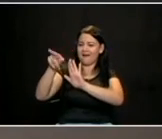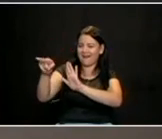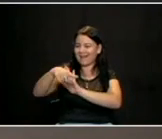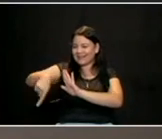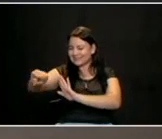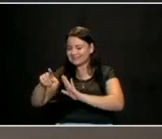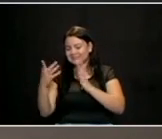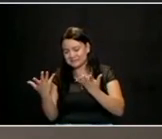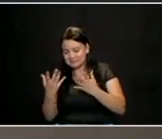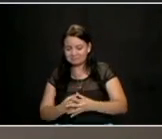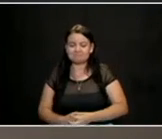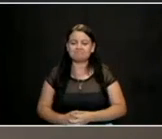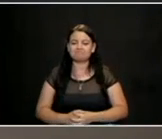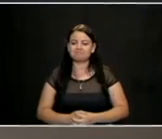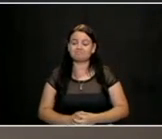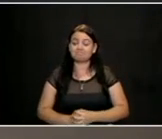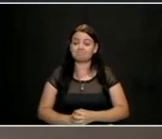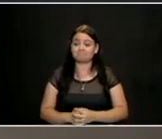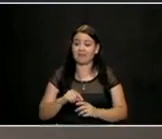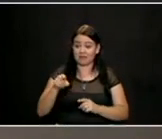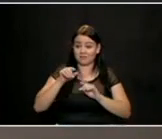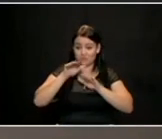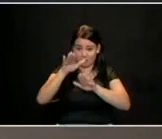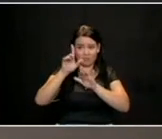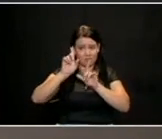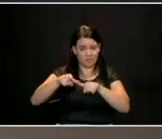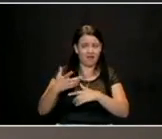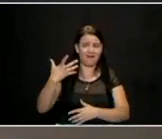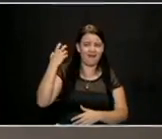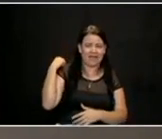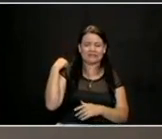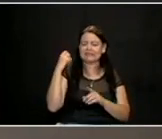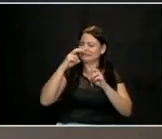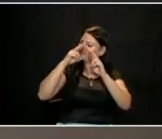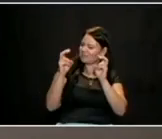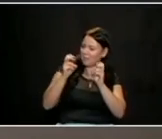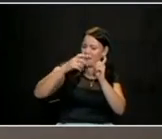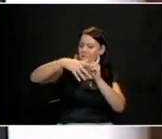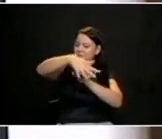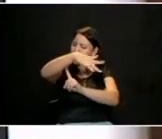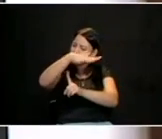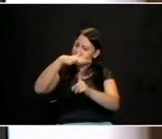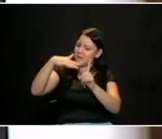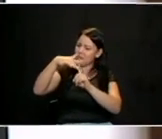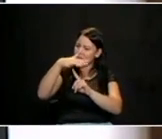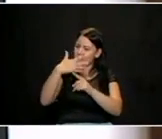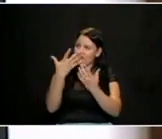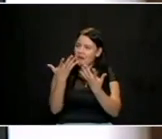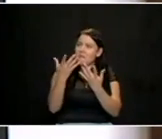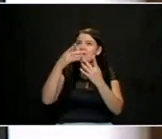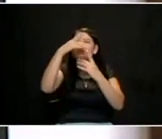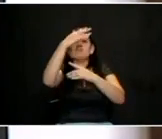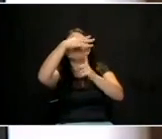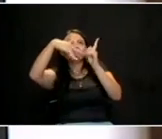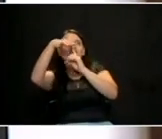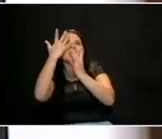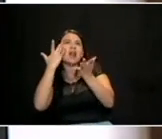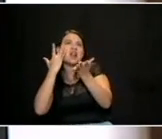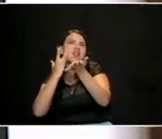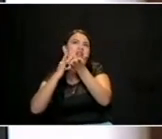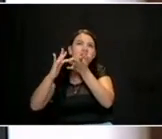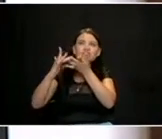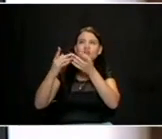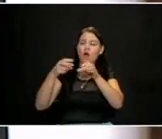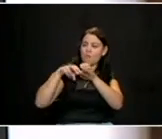otros momentos los candidatos han hablado acerca del medio ambiente, han hablado de calidad del aire, de arborización, de